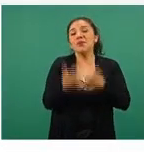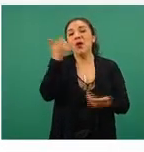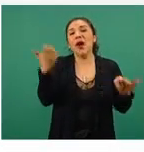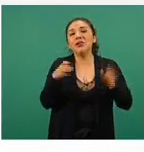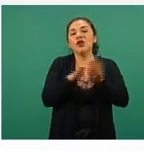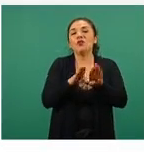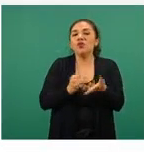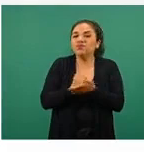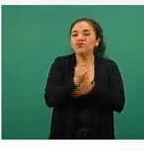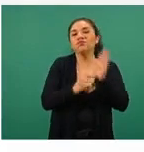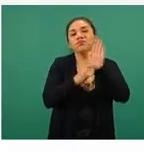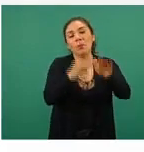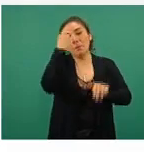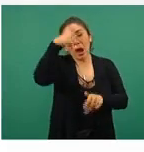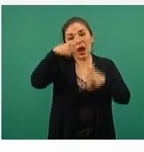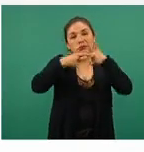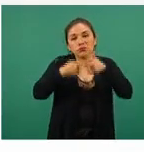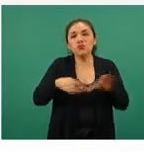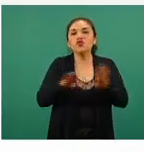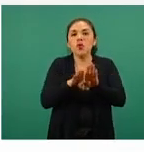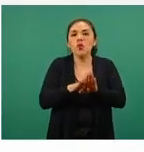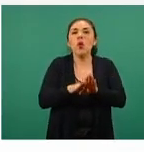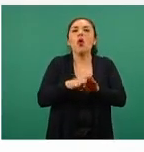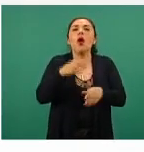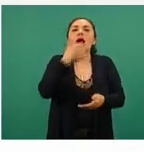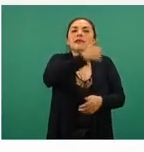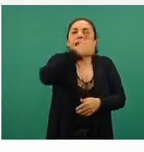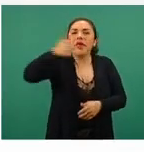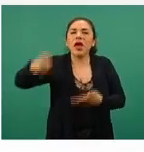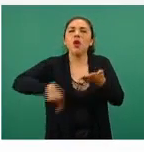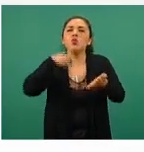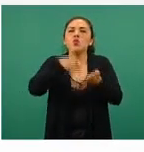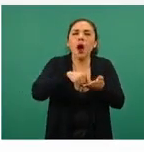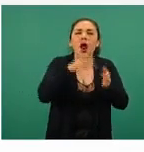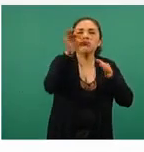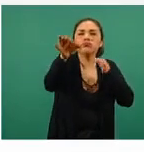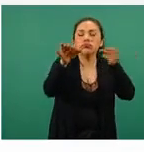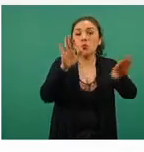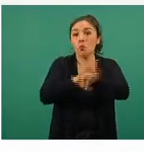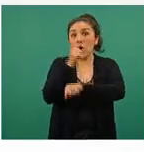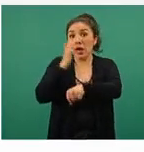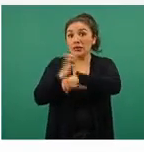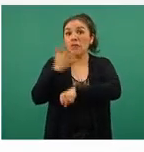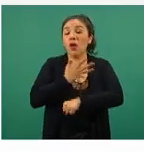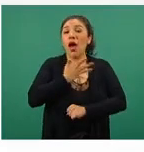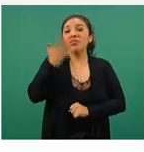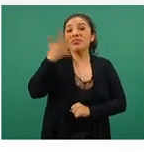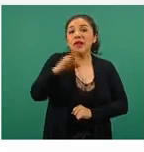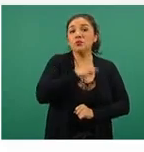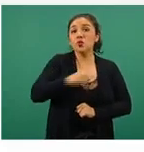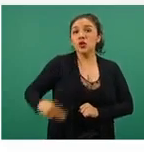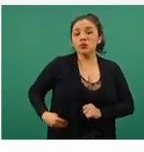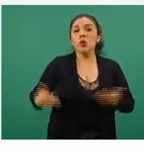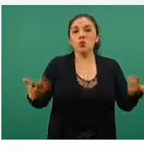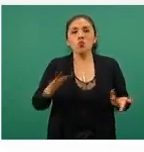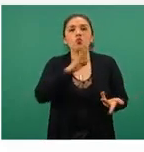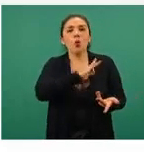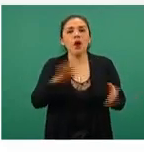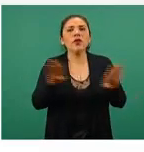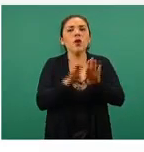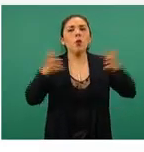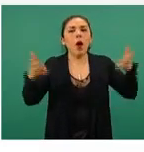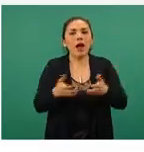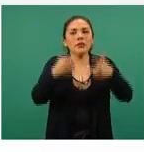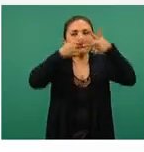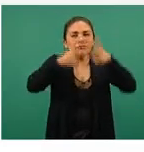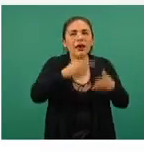un documento para medir el riesgo de manera jurisdiccional, ya que el estado con sus 10 municipios lo permitía de que fuera de